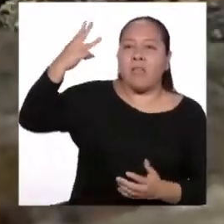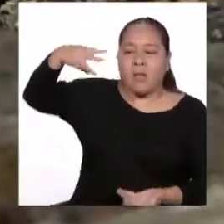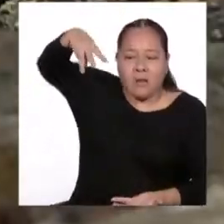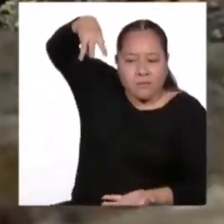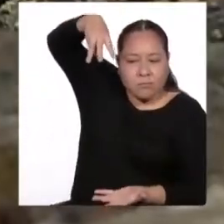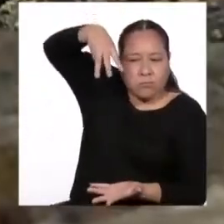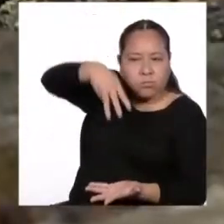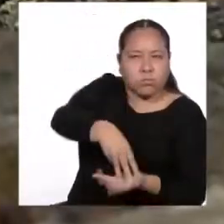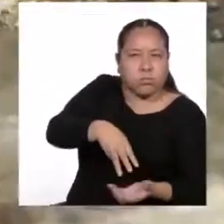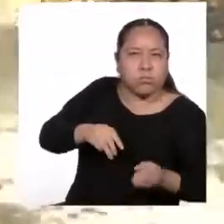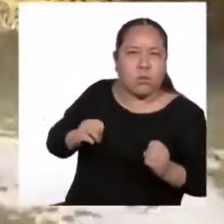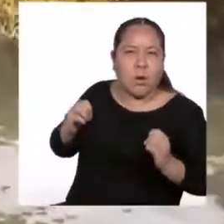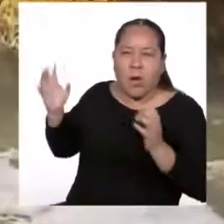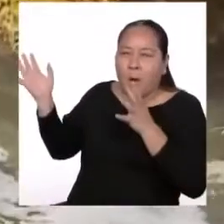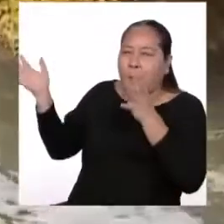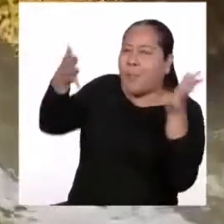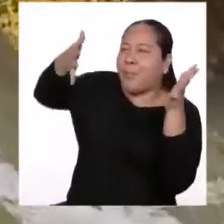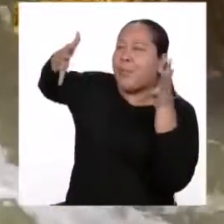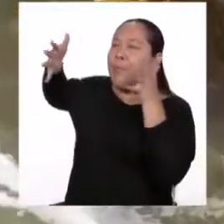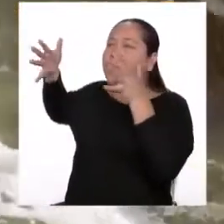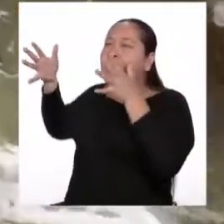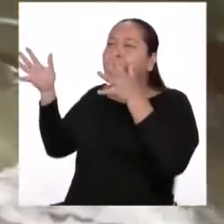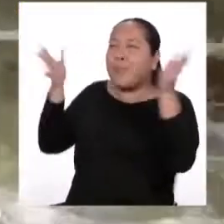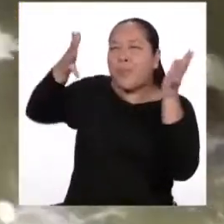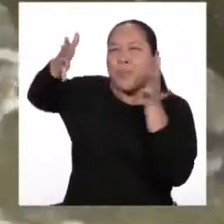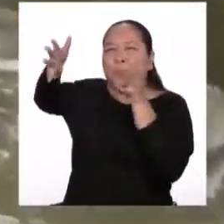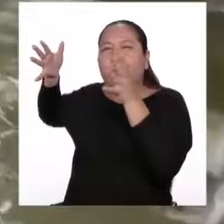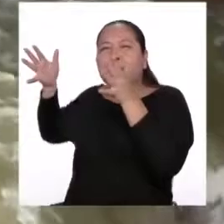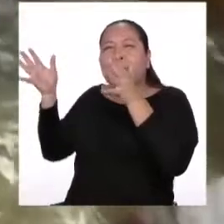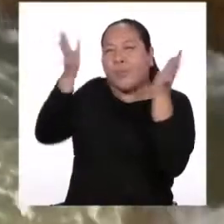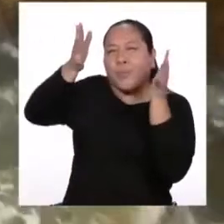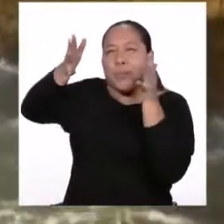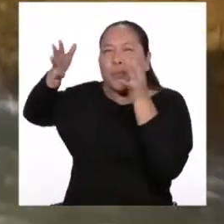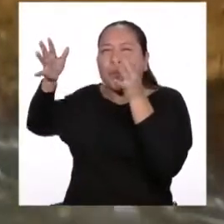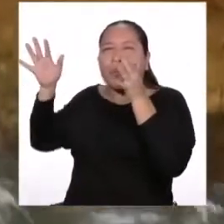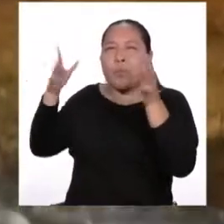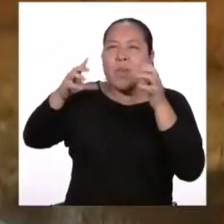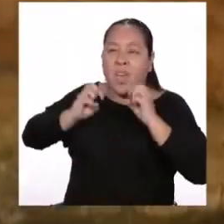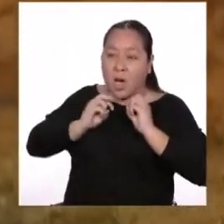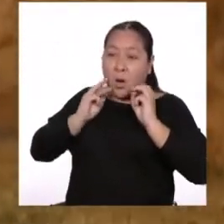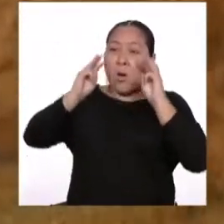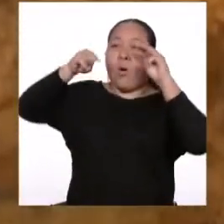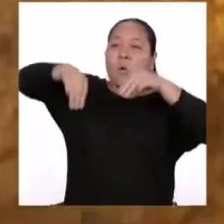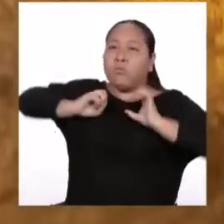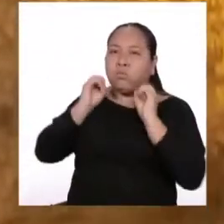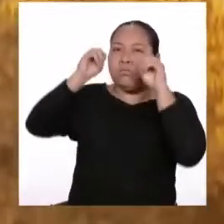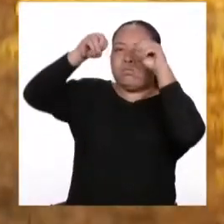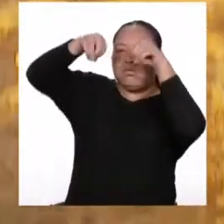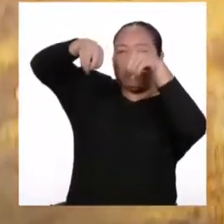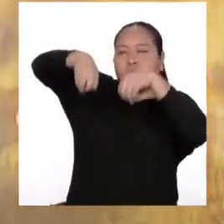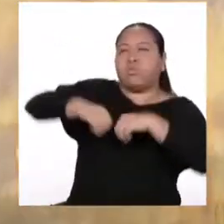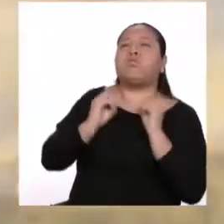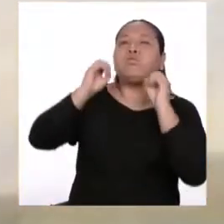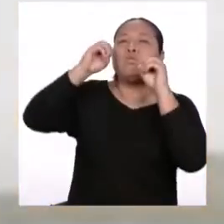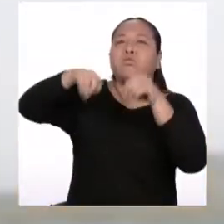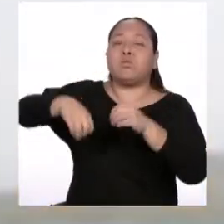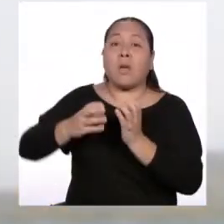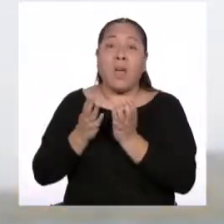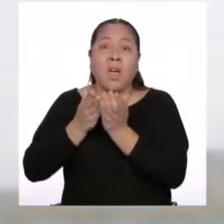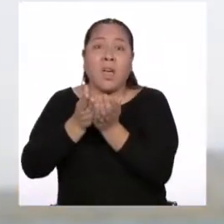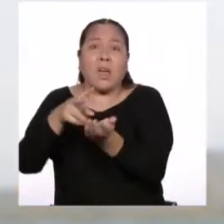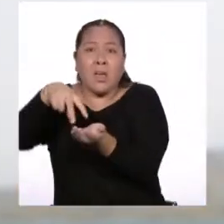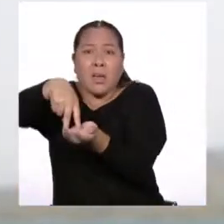grandes tempestades de vientos de todas clases, formando a su vez enormes olas. Las rodillas y el corazón de